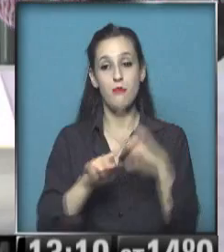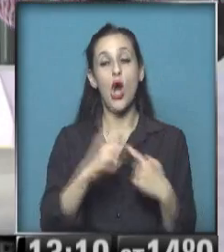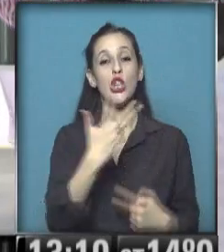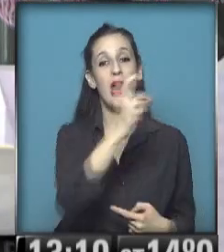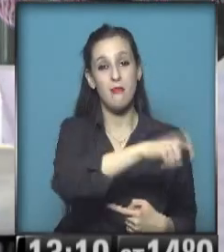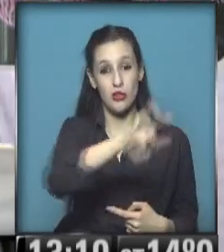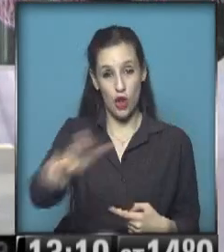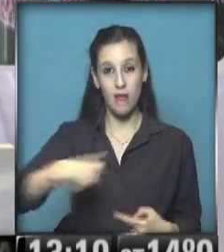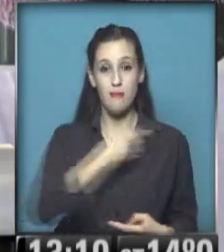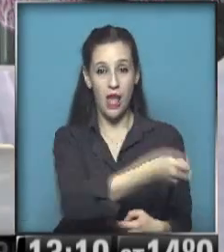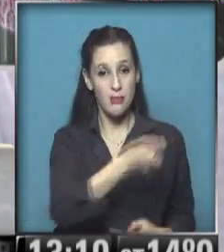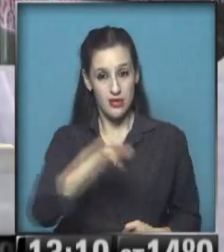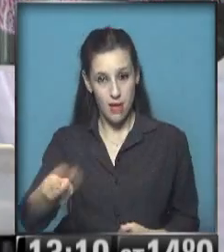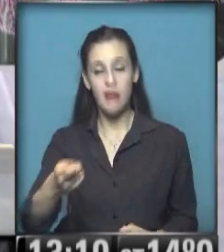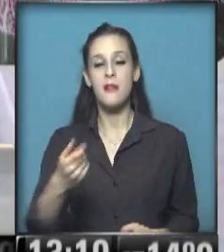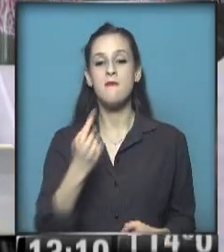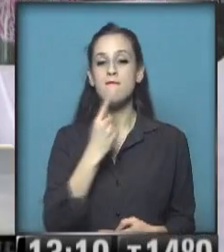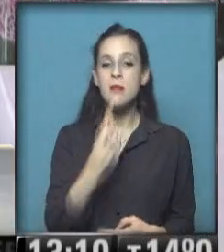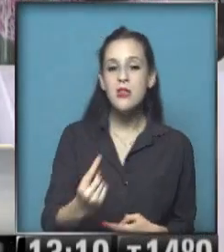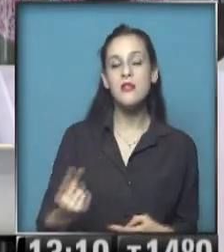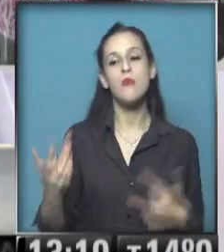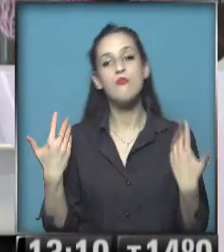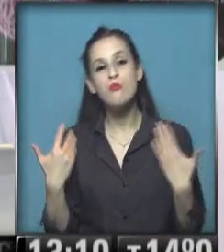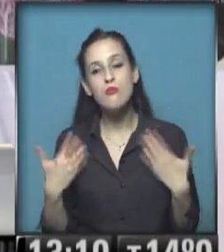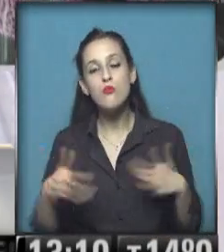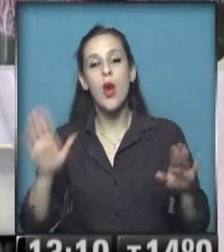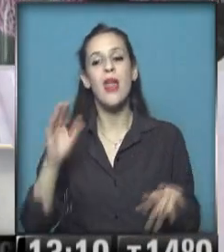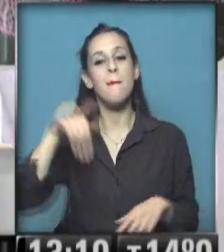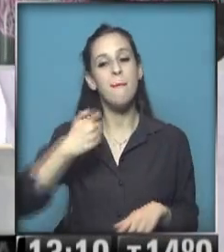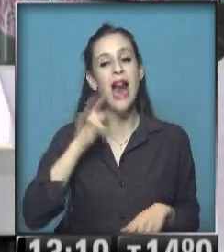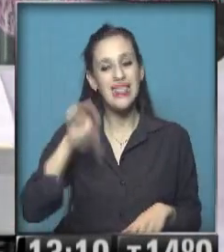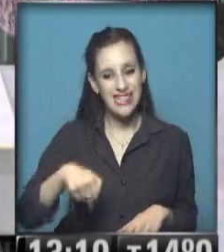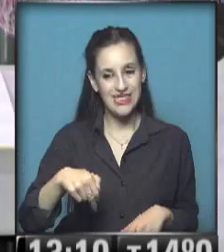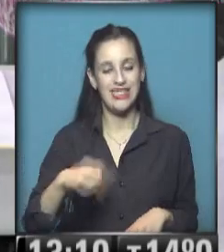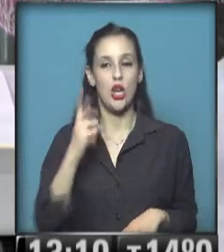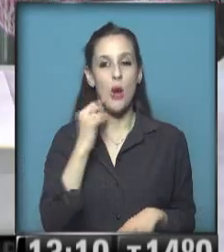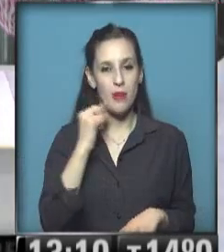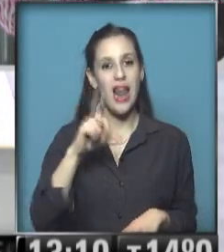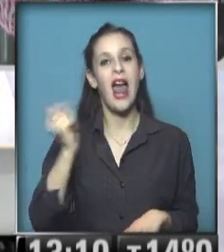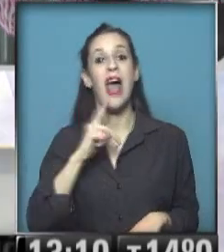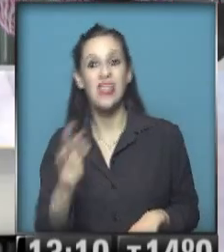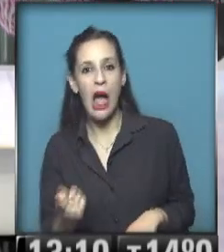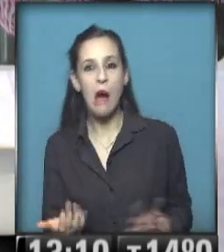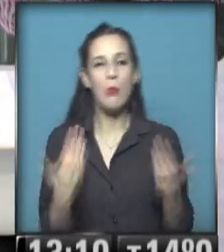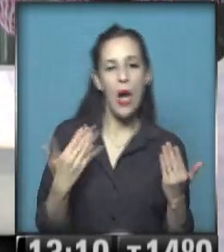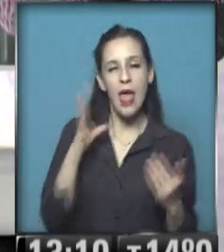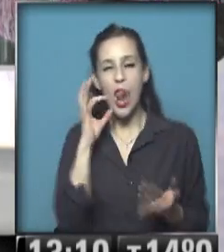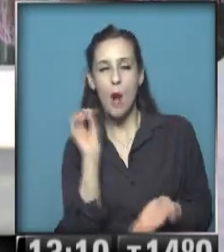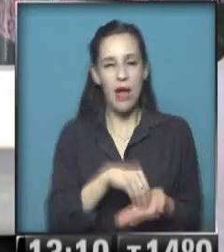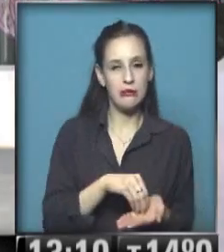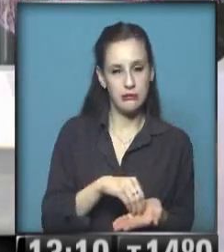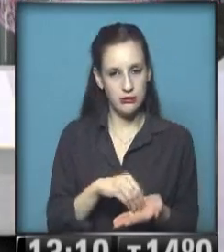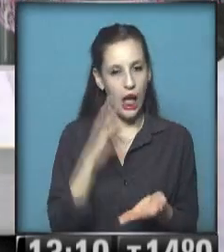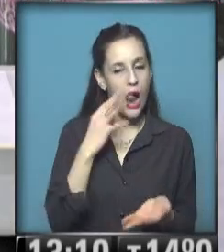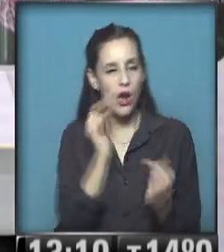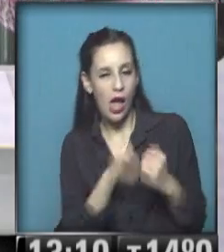que no descarta que puedan buscar Lanata, Martín, digo bien, segundas intenciones. ¿Usted también opina lo mismo? Ya no en